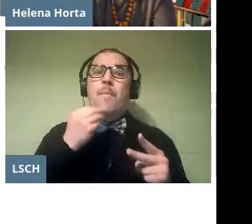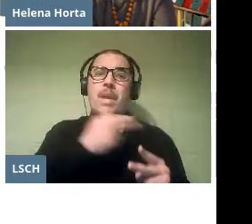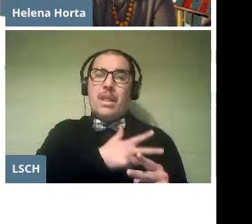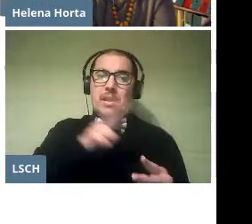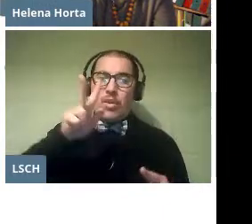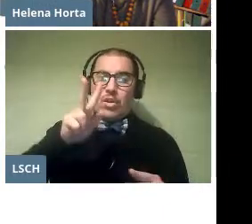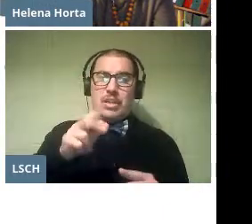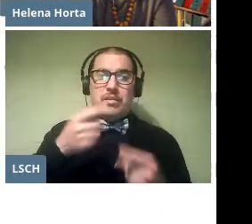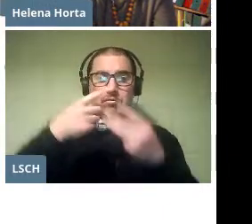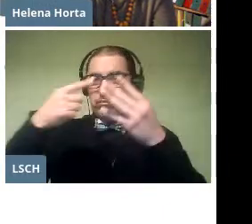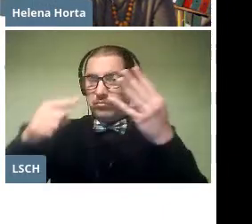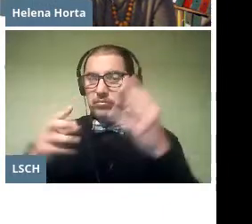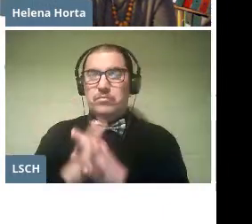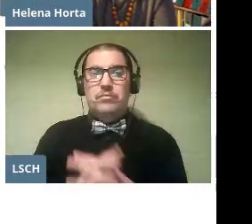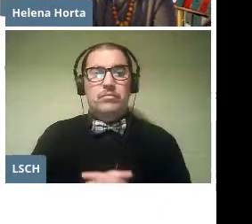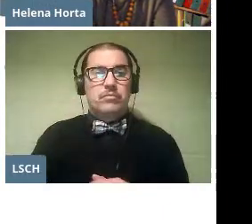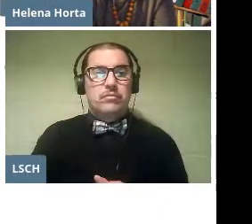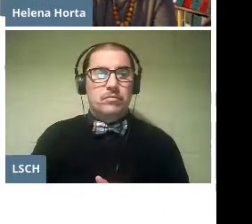Desgraciadamente, por